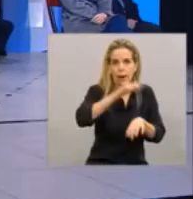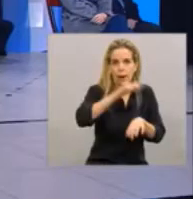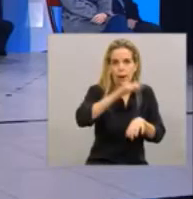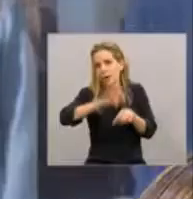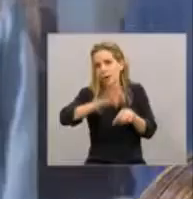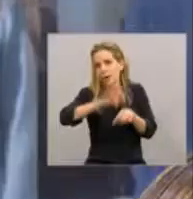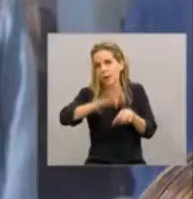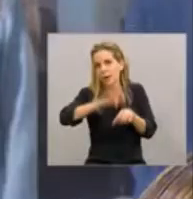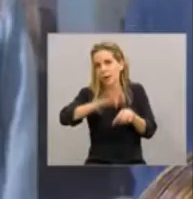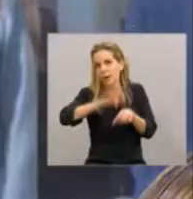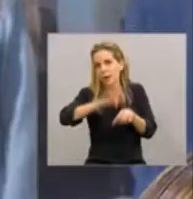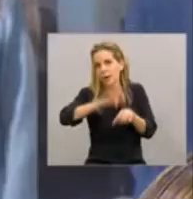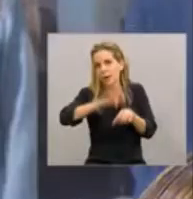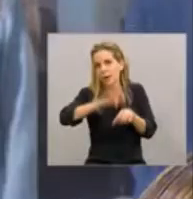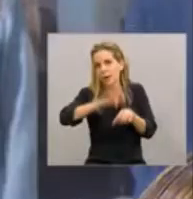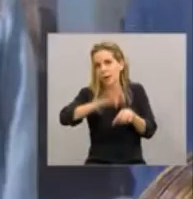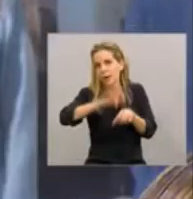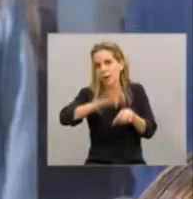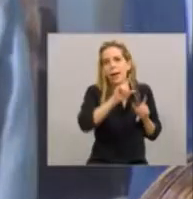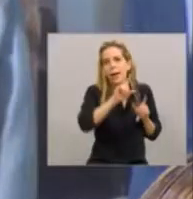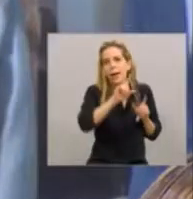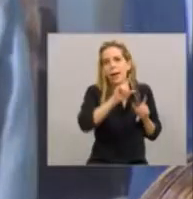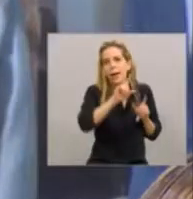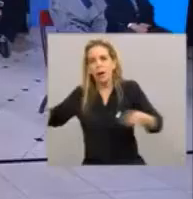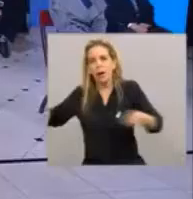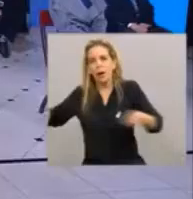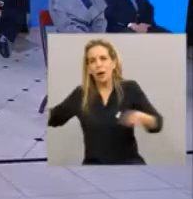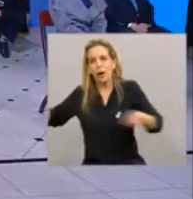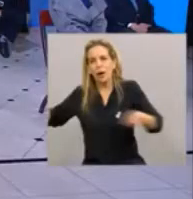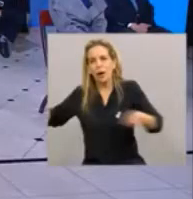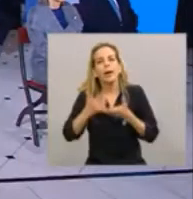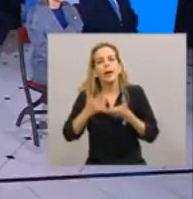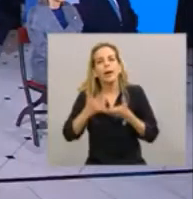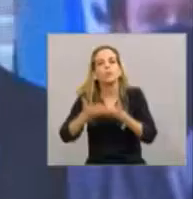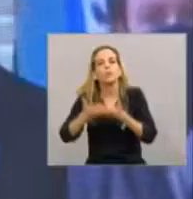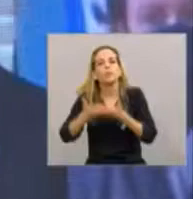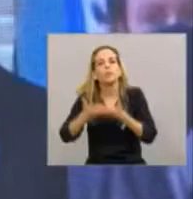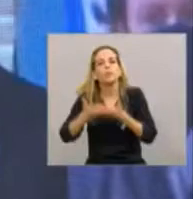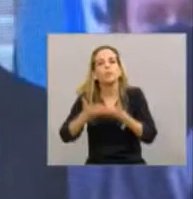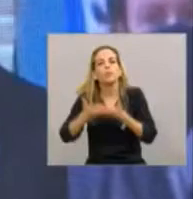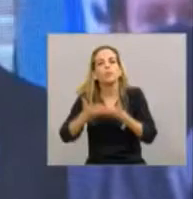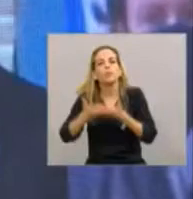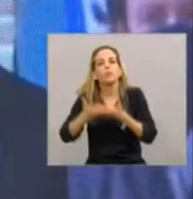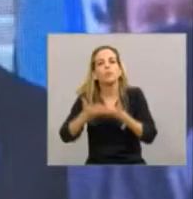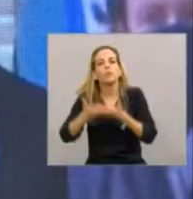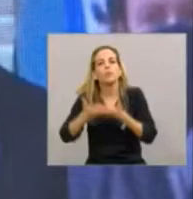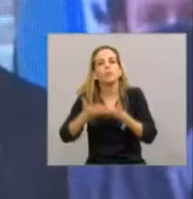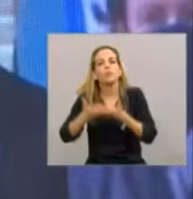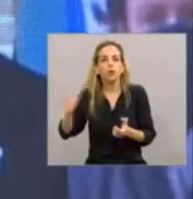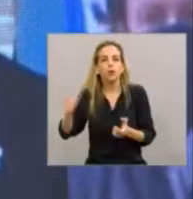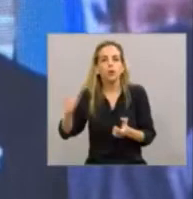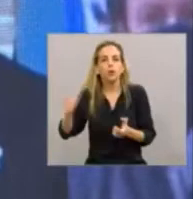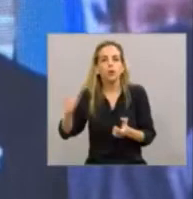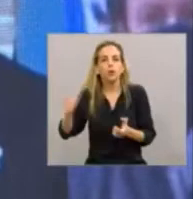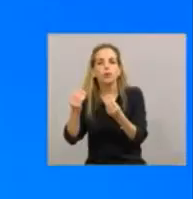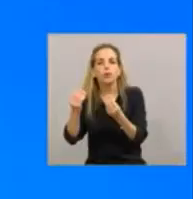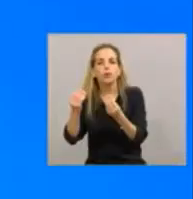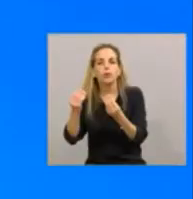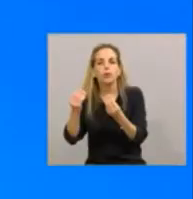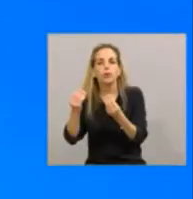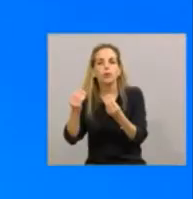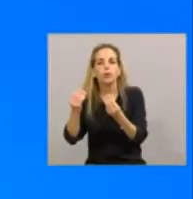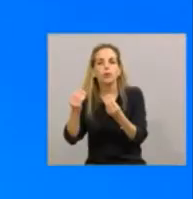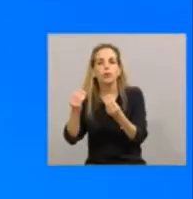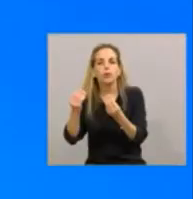pero tiene otro sabor muy ingrato si es que deja al descubierto las almas y la verdad es que es las almas de la